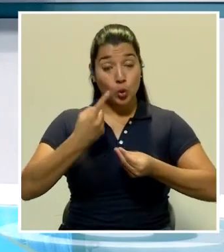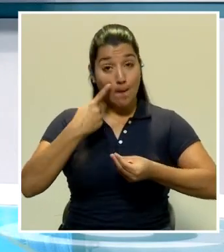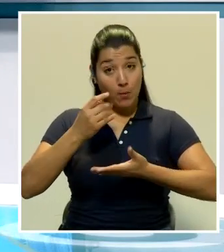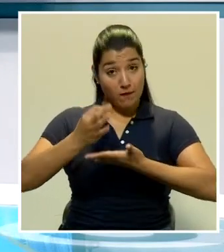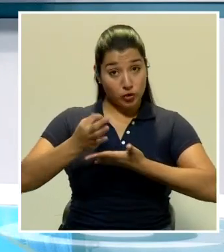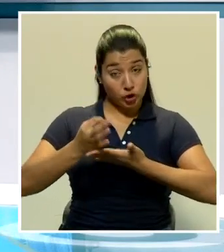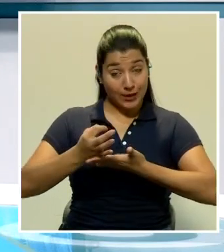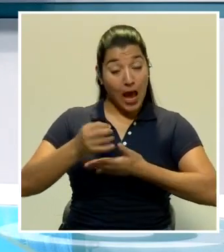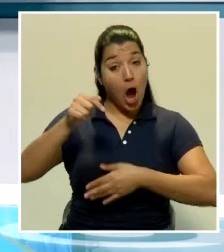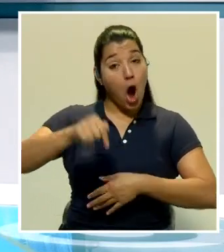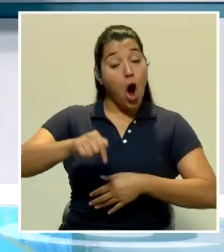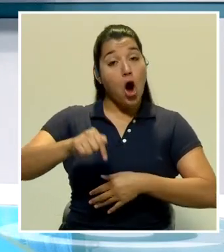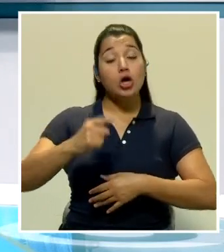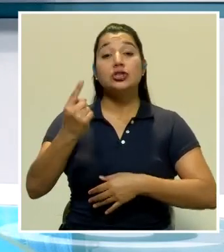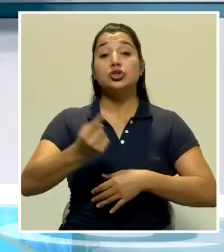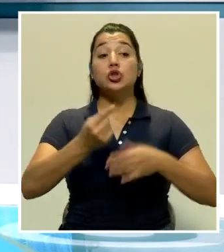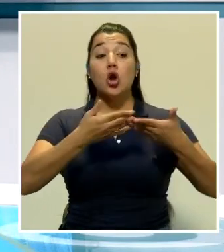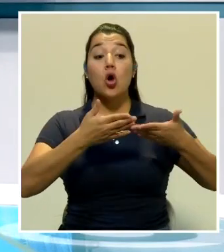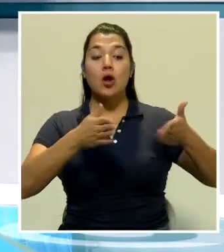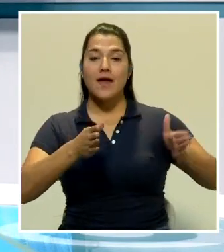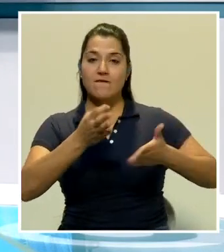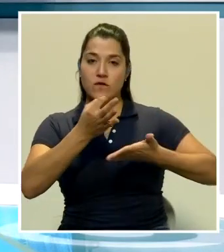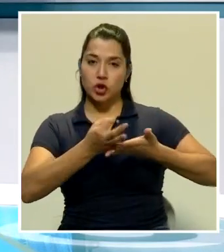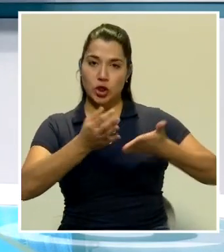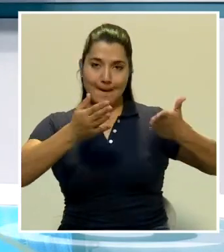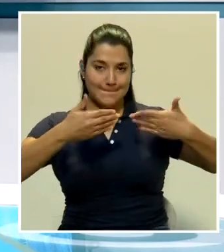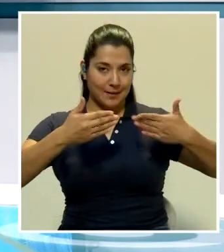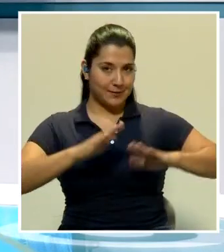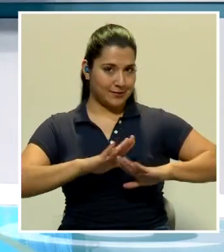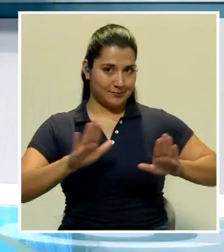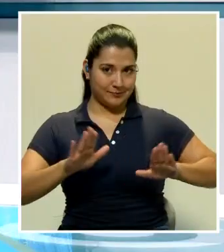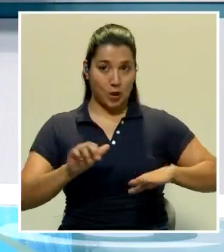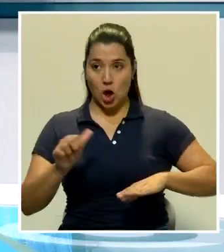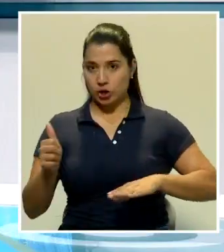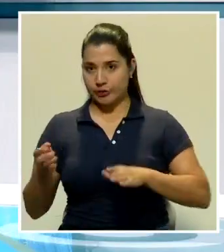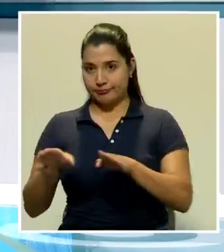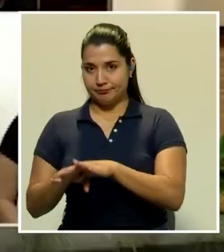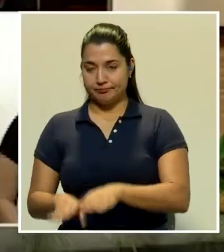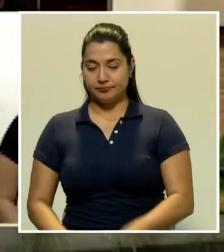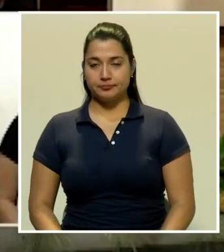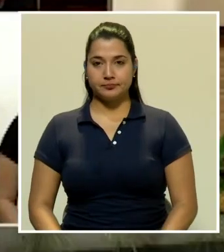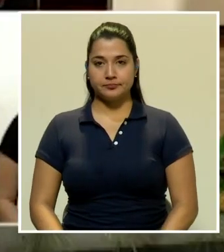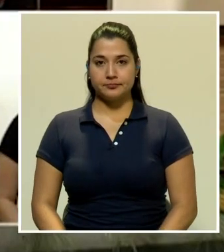hoy, solo hay apertura por la frontera de Panamá.